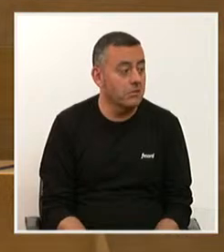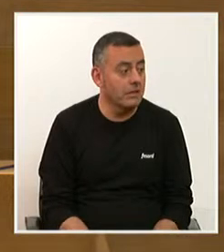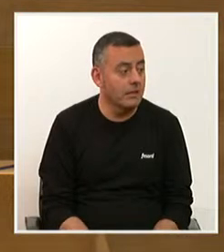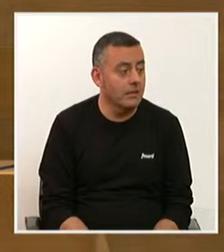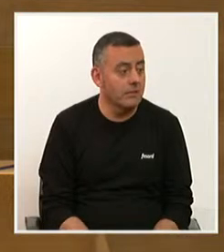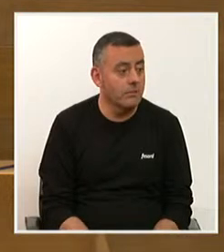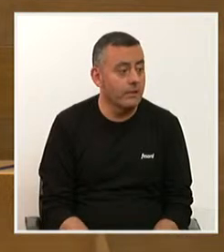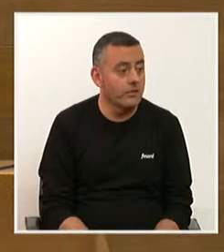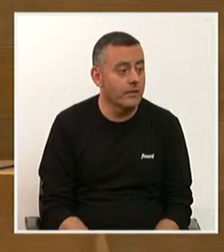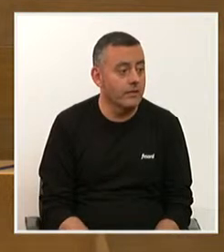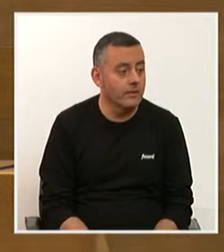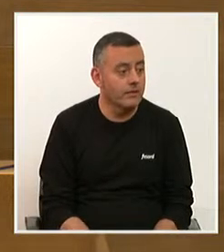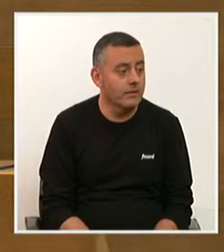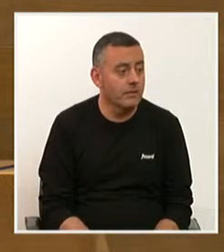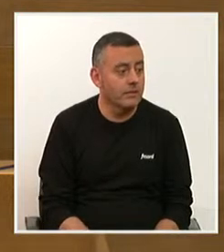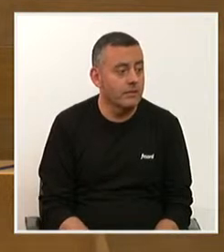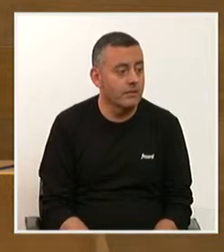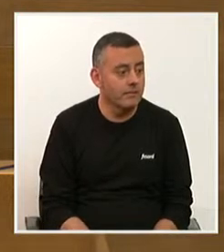quiera